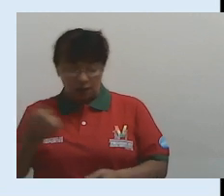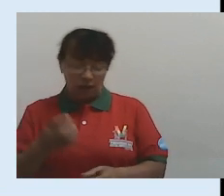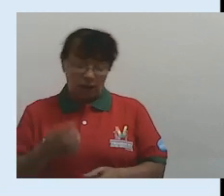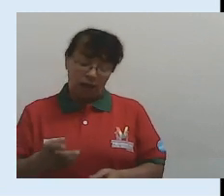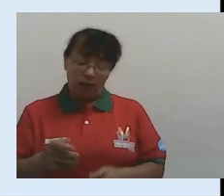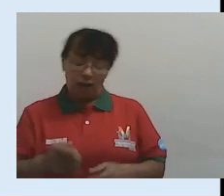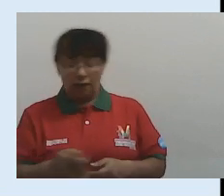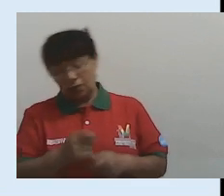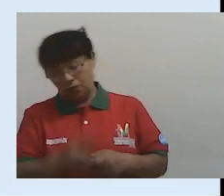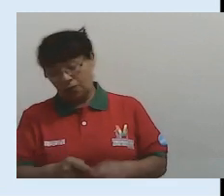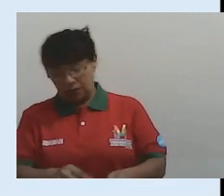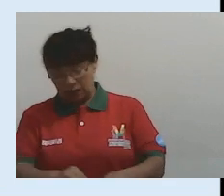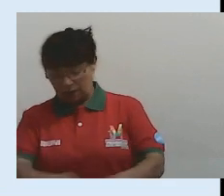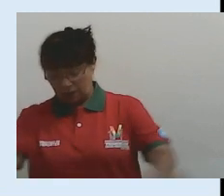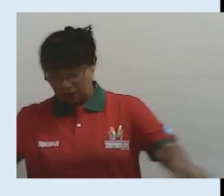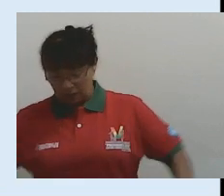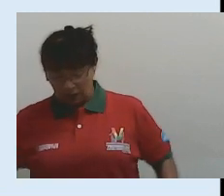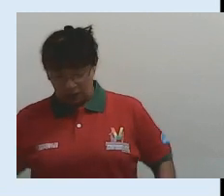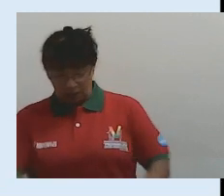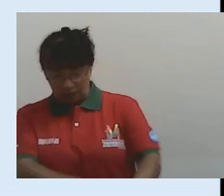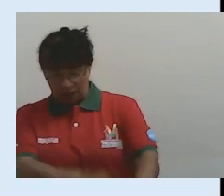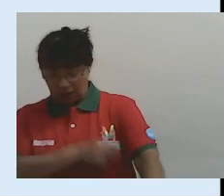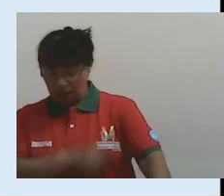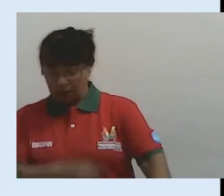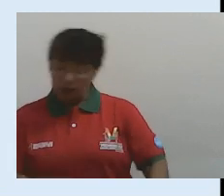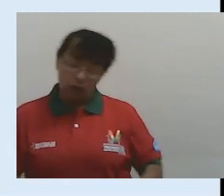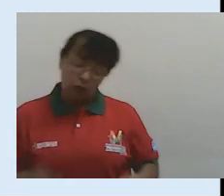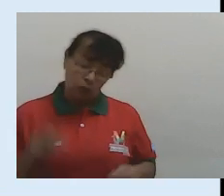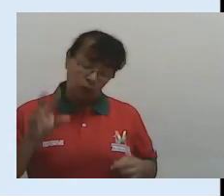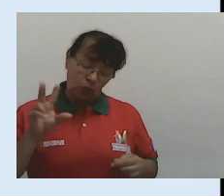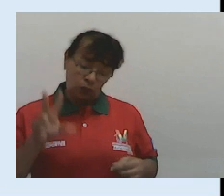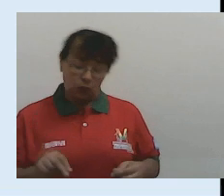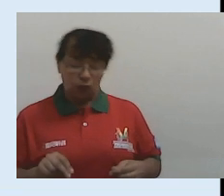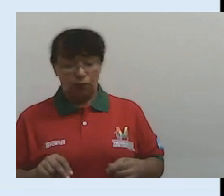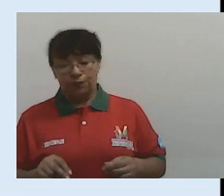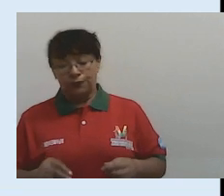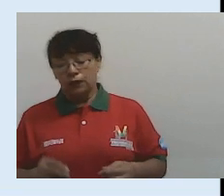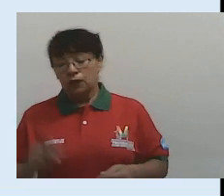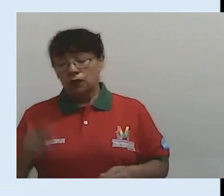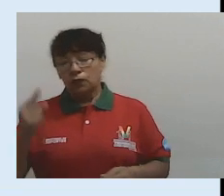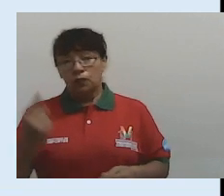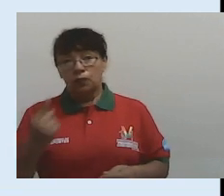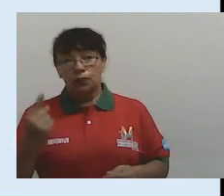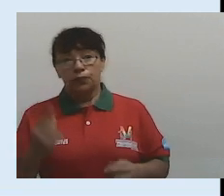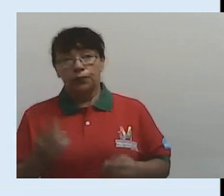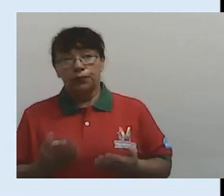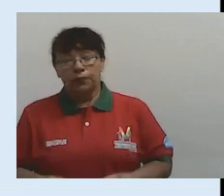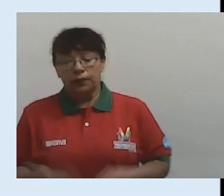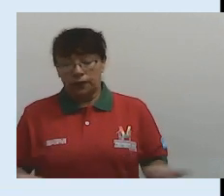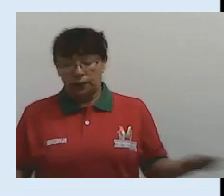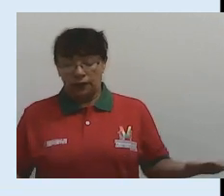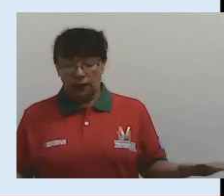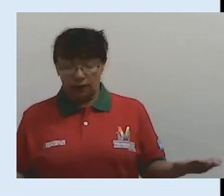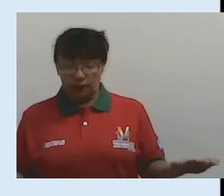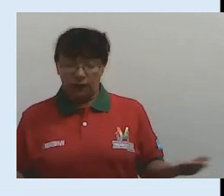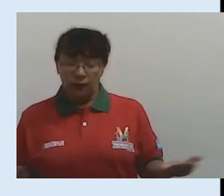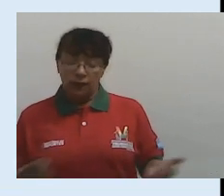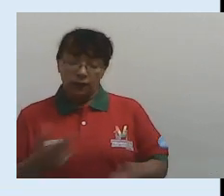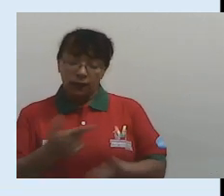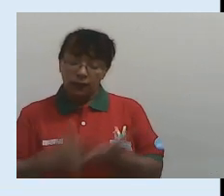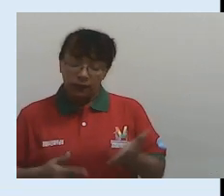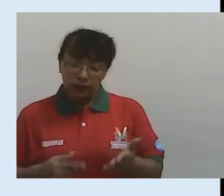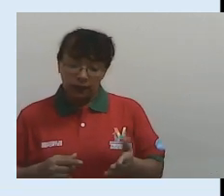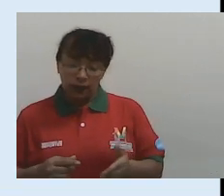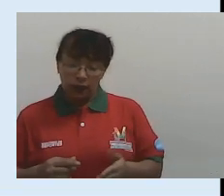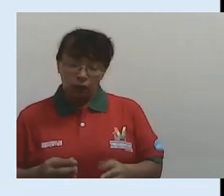de salto largo? Es peligroso. Un material que tenga alguna cosa punzante, cualquier